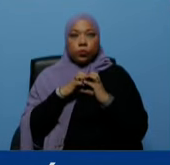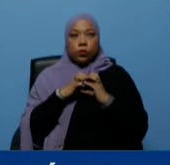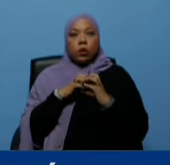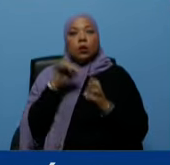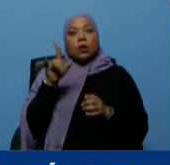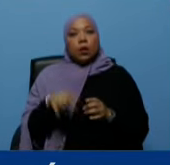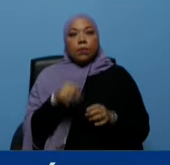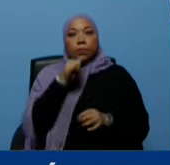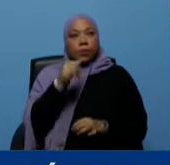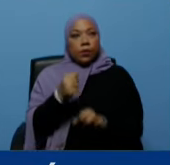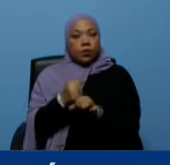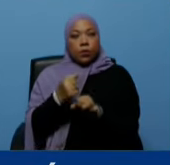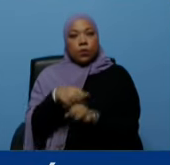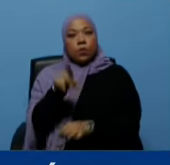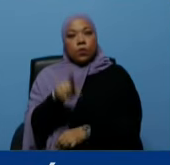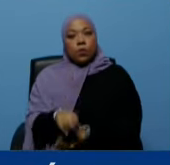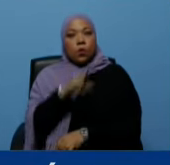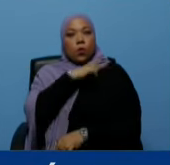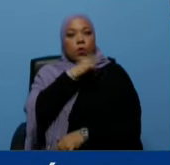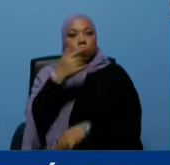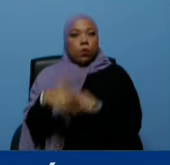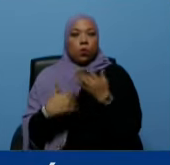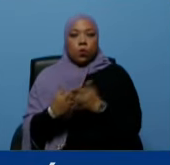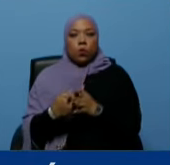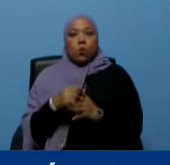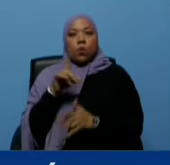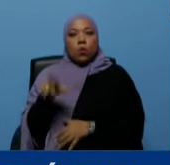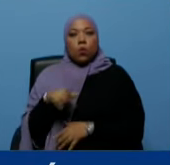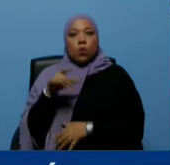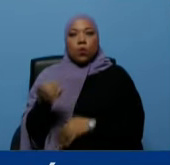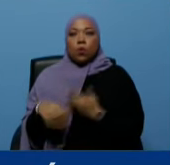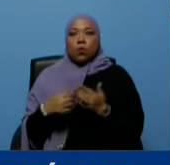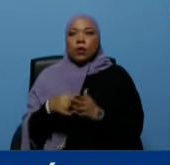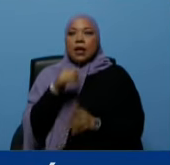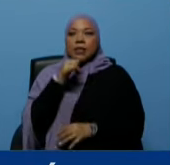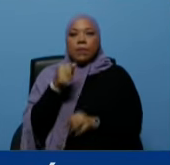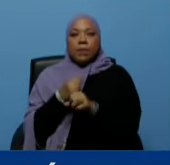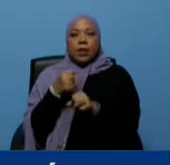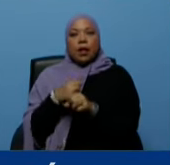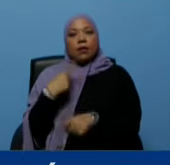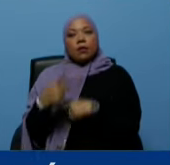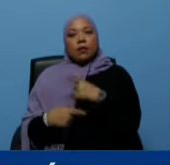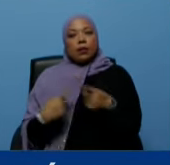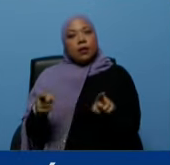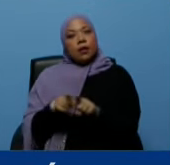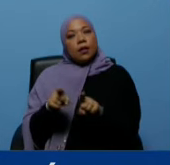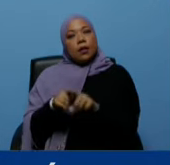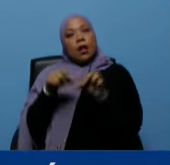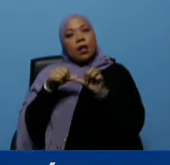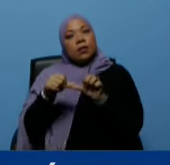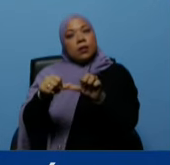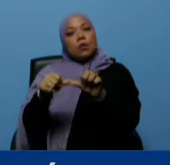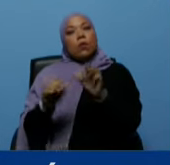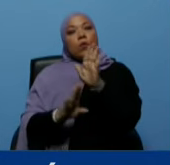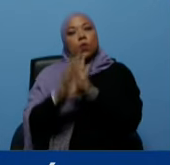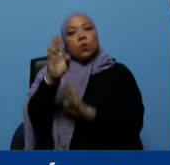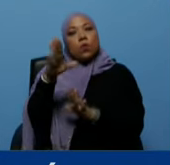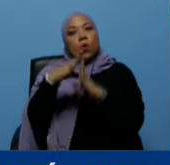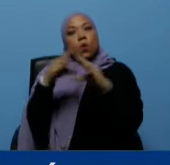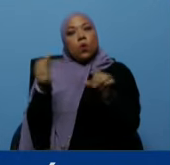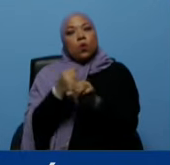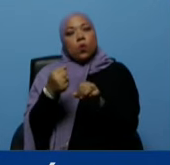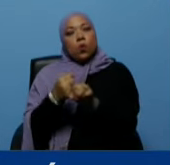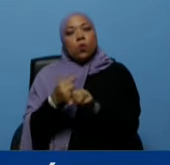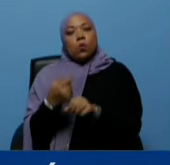está también el general Julio Yepes Castro. Y sigamos avanzando, recuperando todo, con